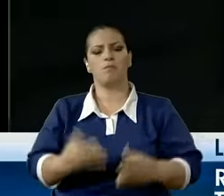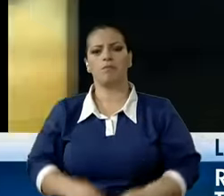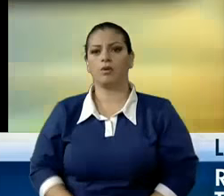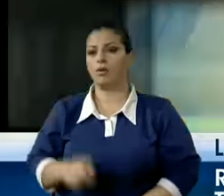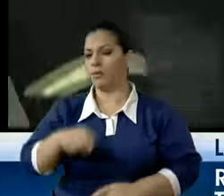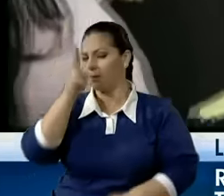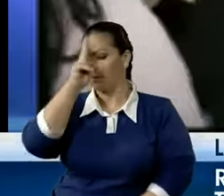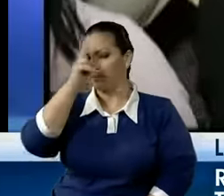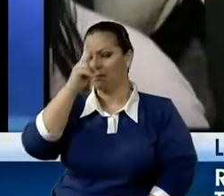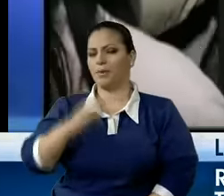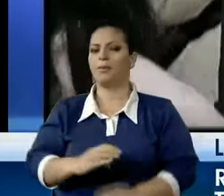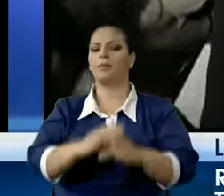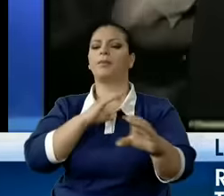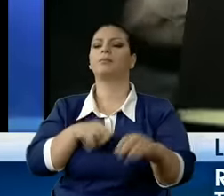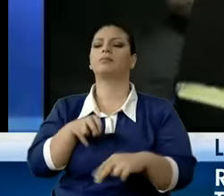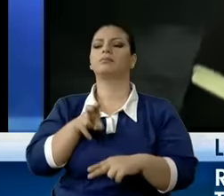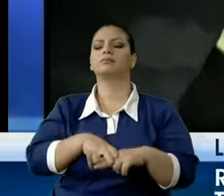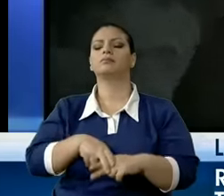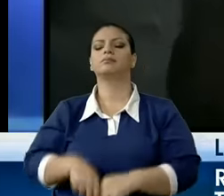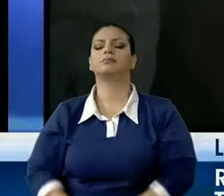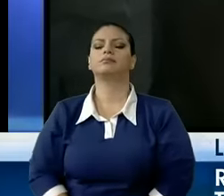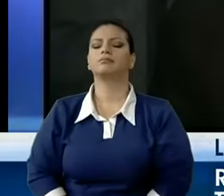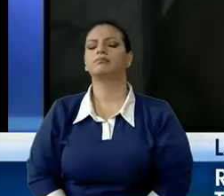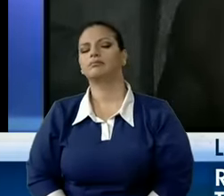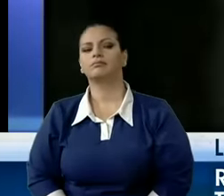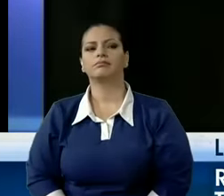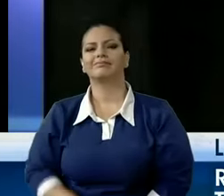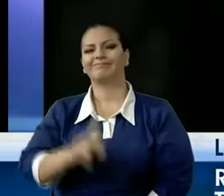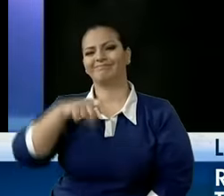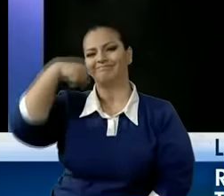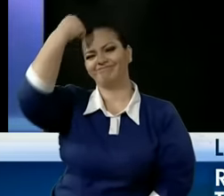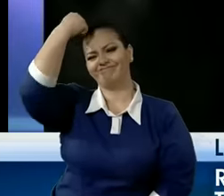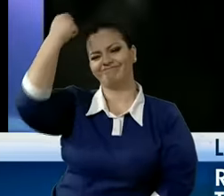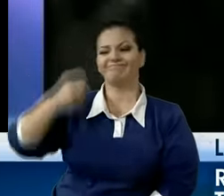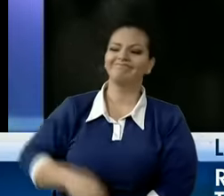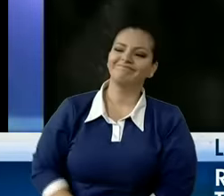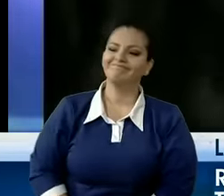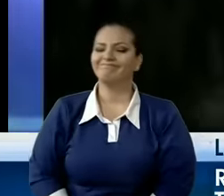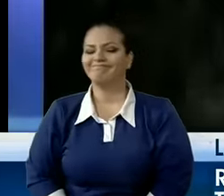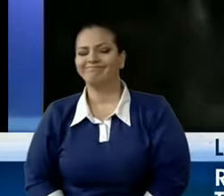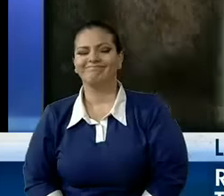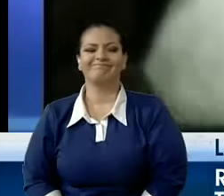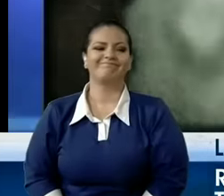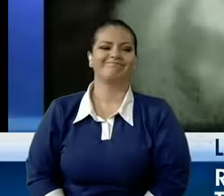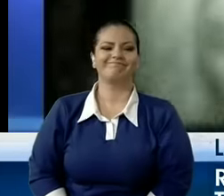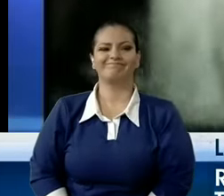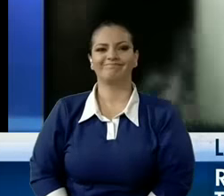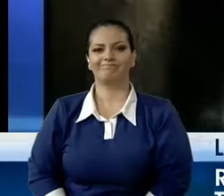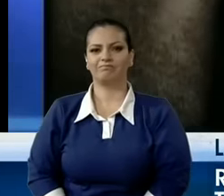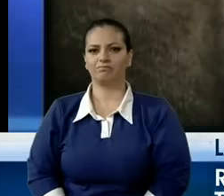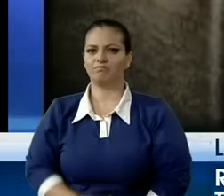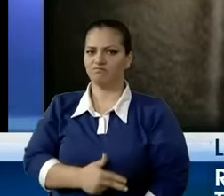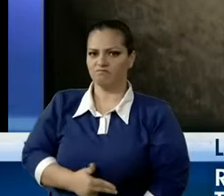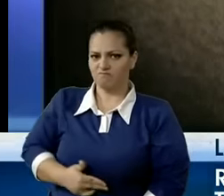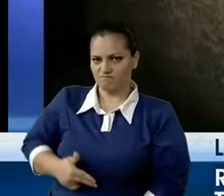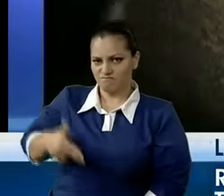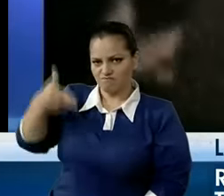más. Saben estar a la salida de las haciendas, de sus trabajos, con mochilas, siempre ocupan